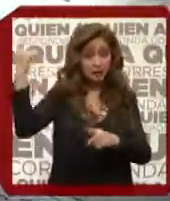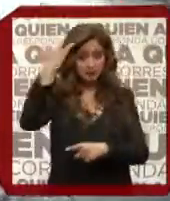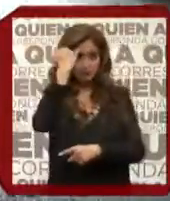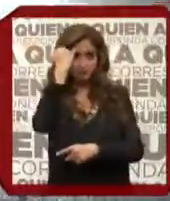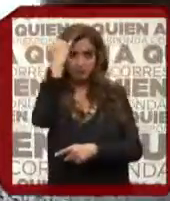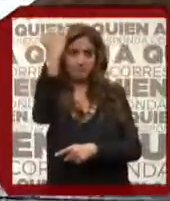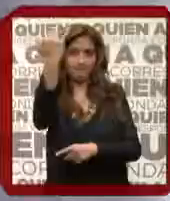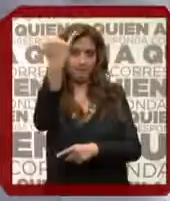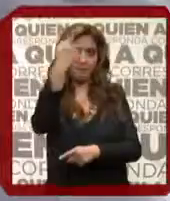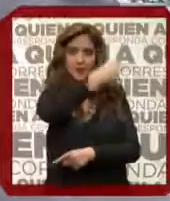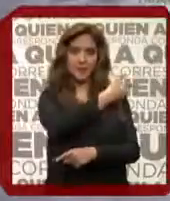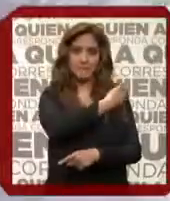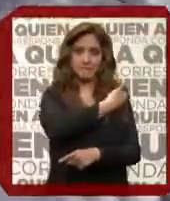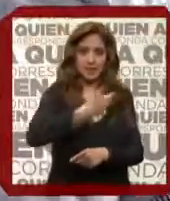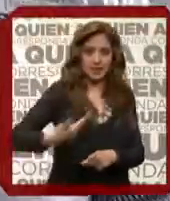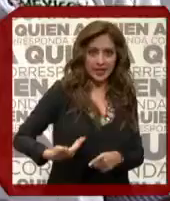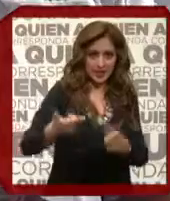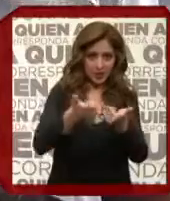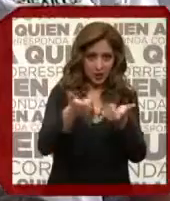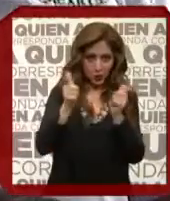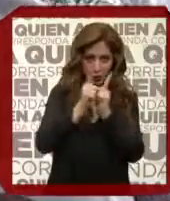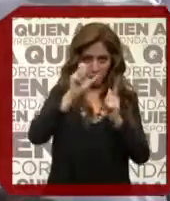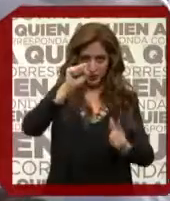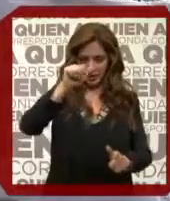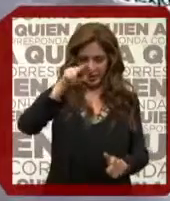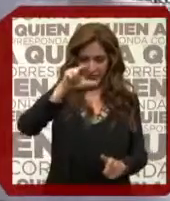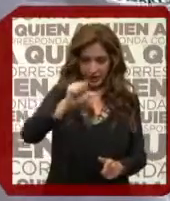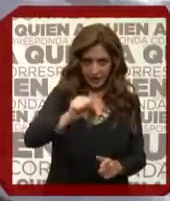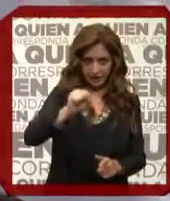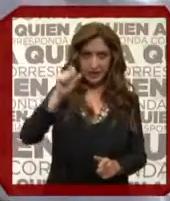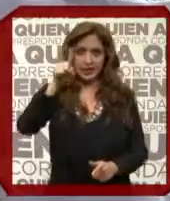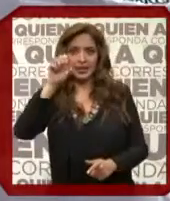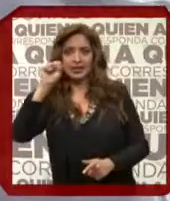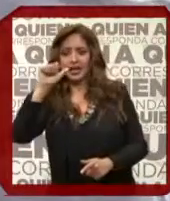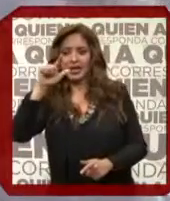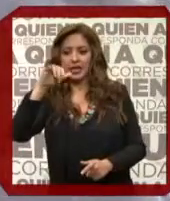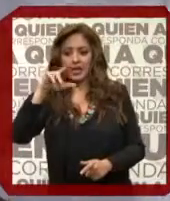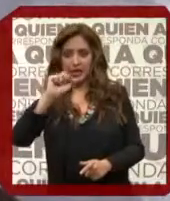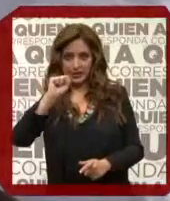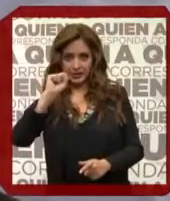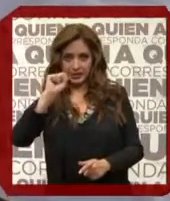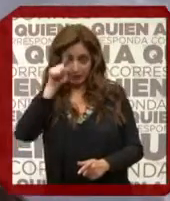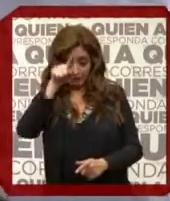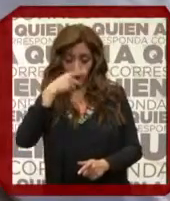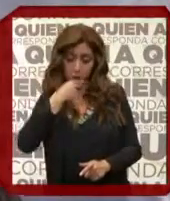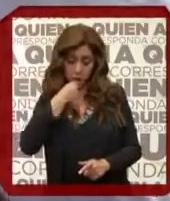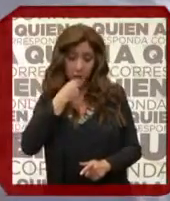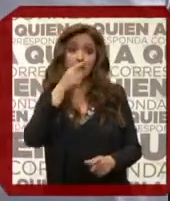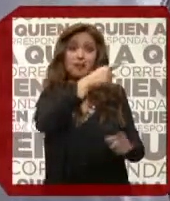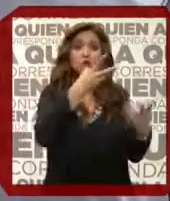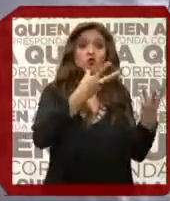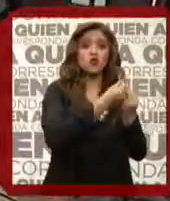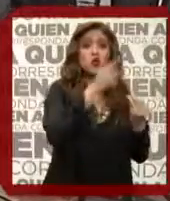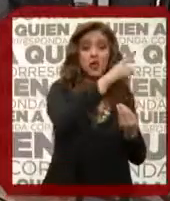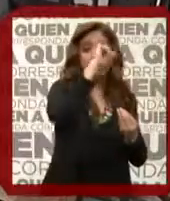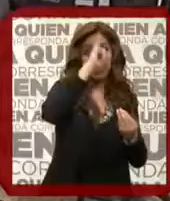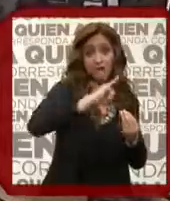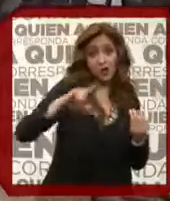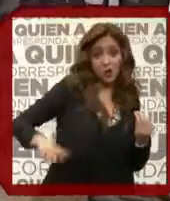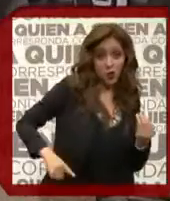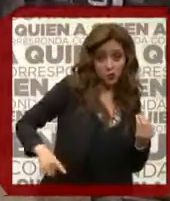gran campaña, el presidente de Grupo Salinas, Ricardo Salinas Pliego, acompañado por el jefe de gobierno, Miguel Ángel Mancera,